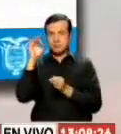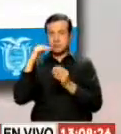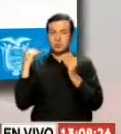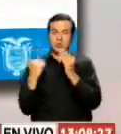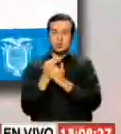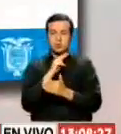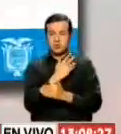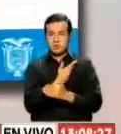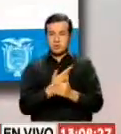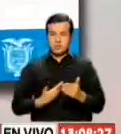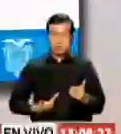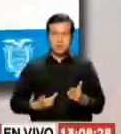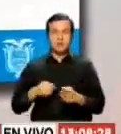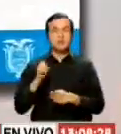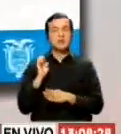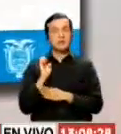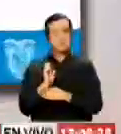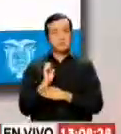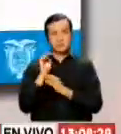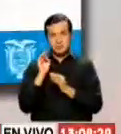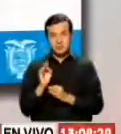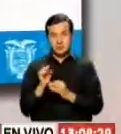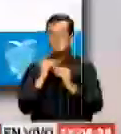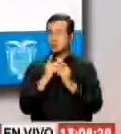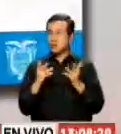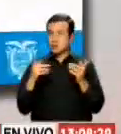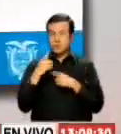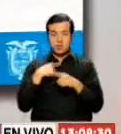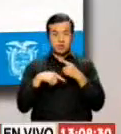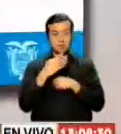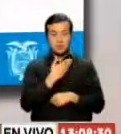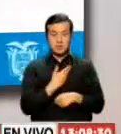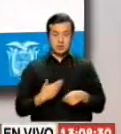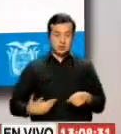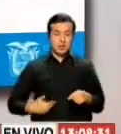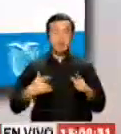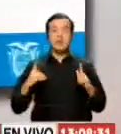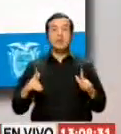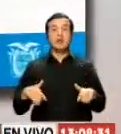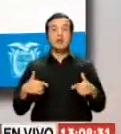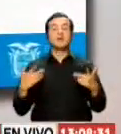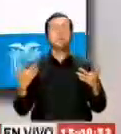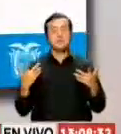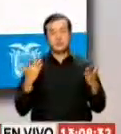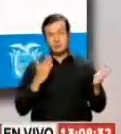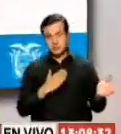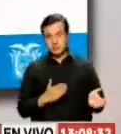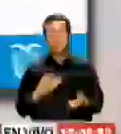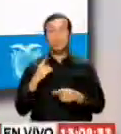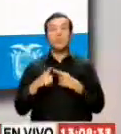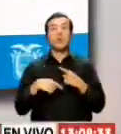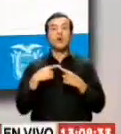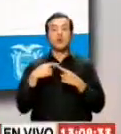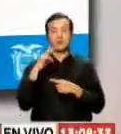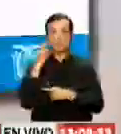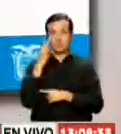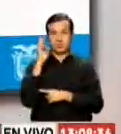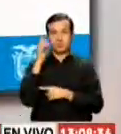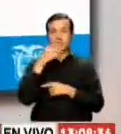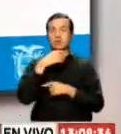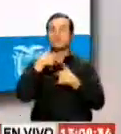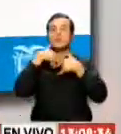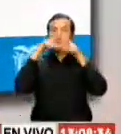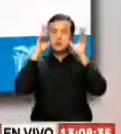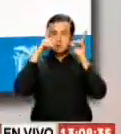nuevo vicepresidente de la República, por lo cual el retorno del presidente Lenín Moreno se establece para el próximo 17 de